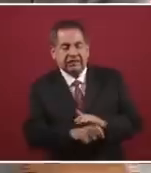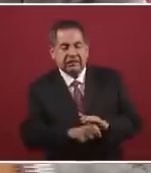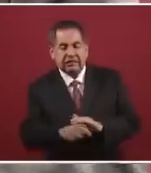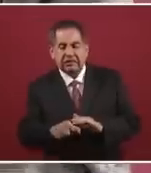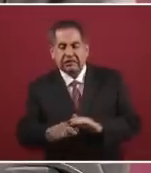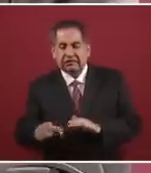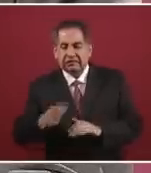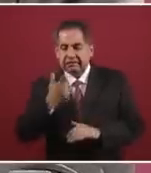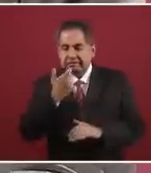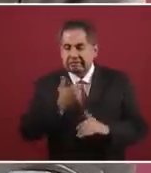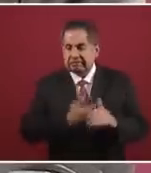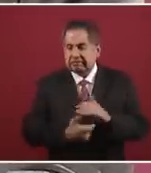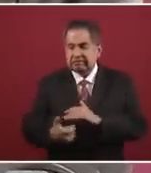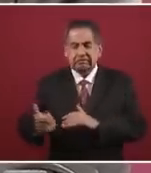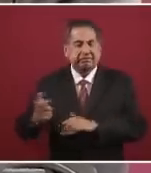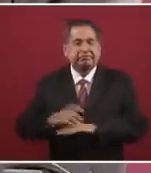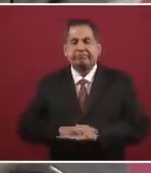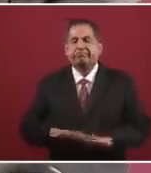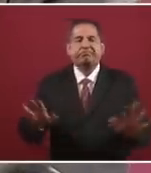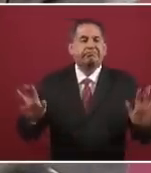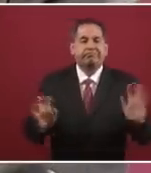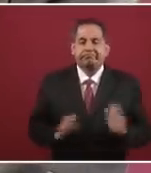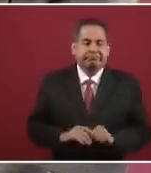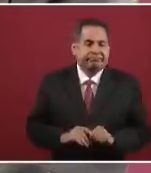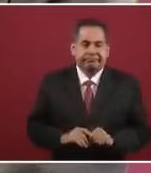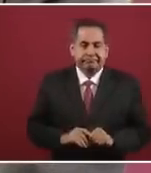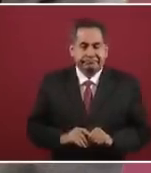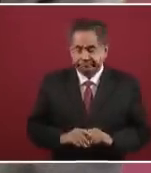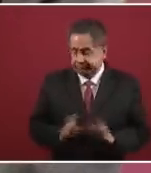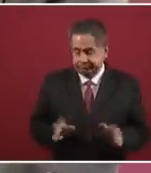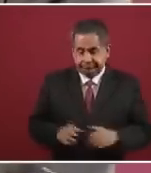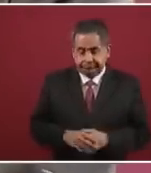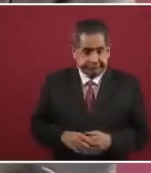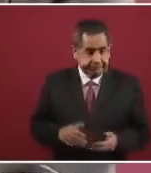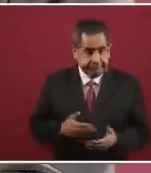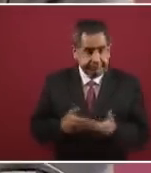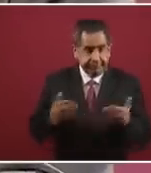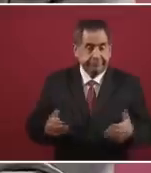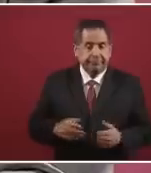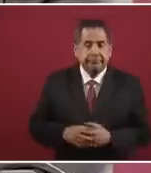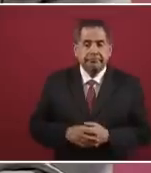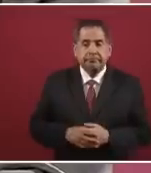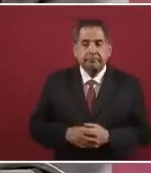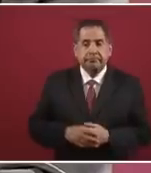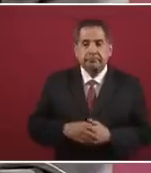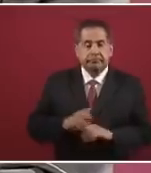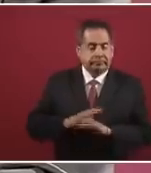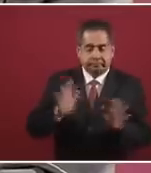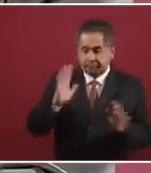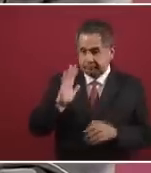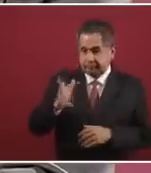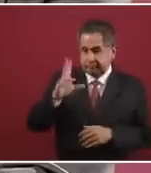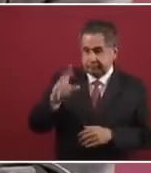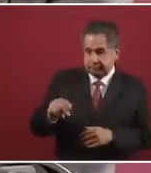todos ahora que ya no hay